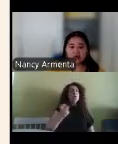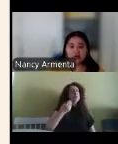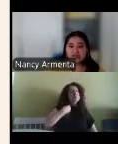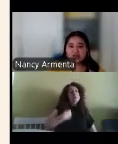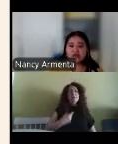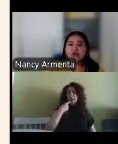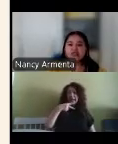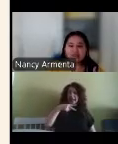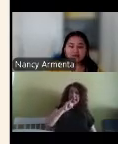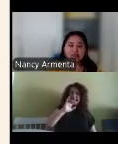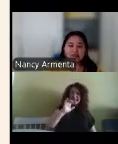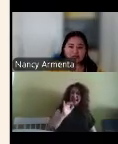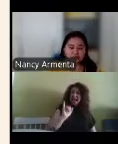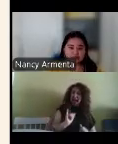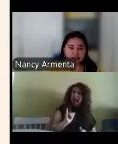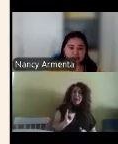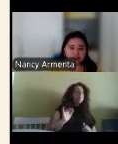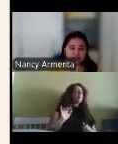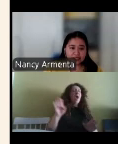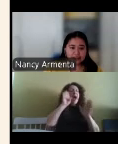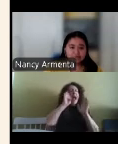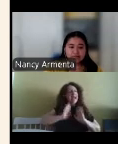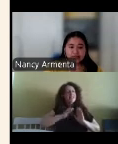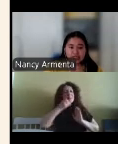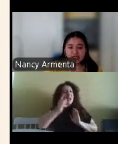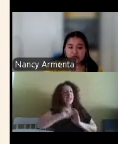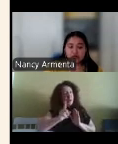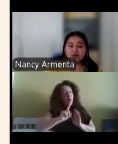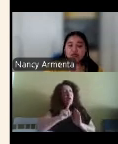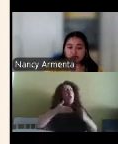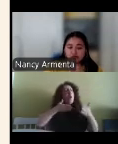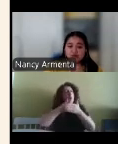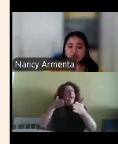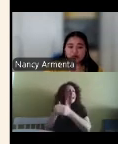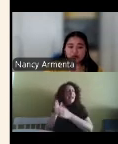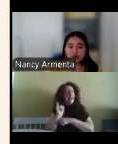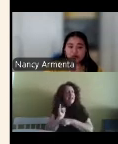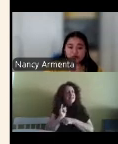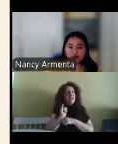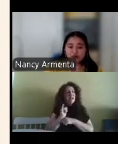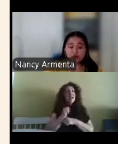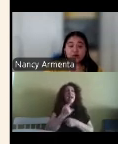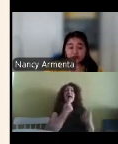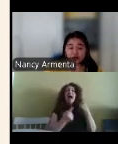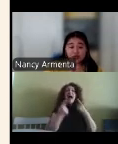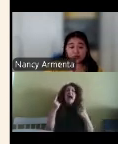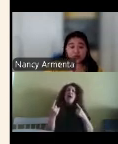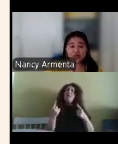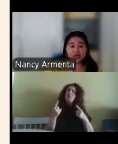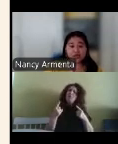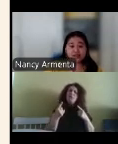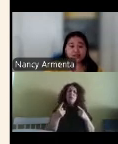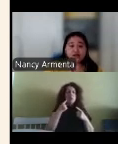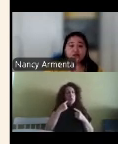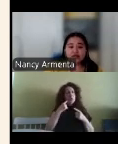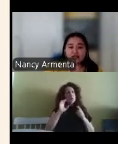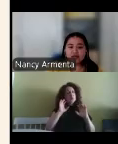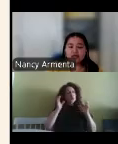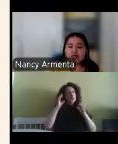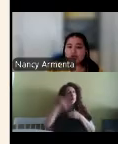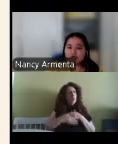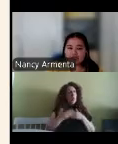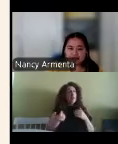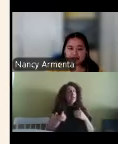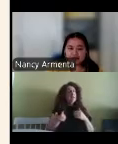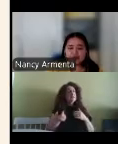una mejor atención o siguen enfrentando ciertas barreras. En algunos casos, muy borde, se dan